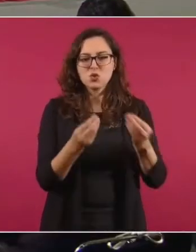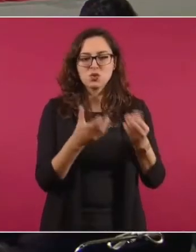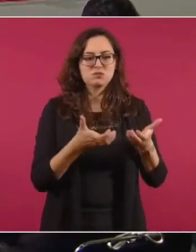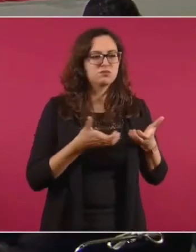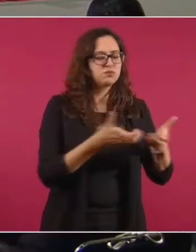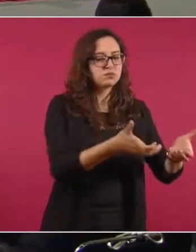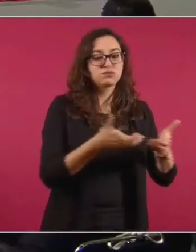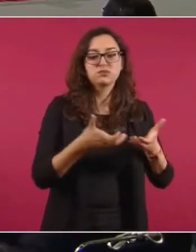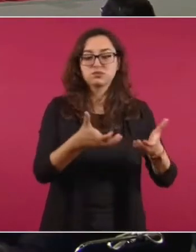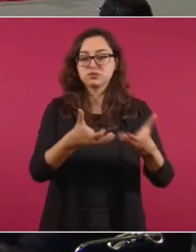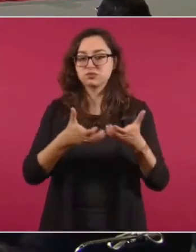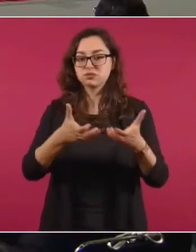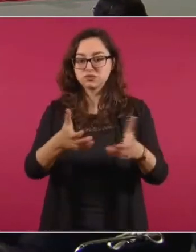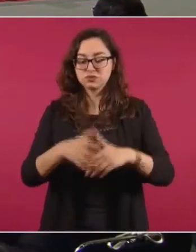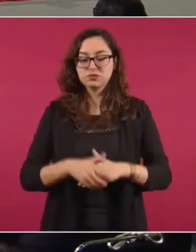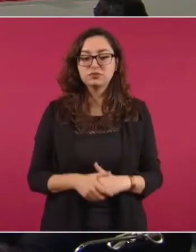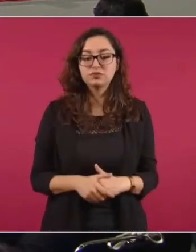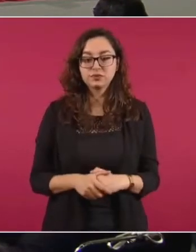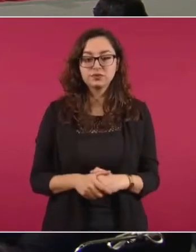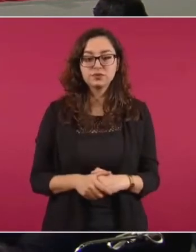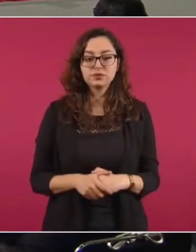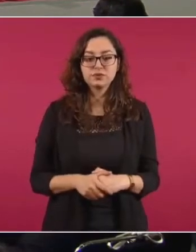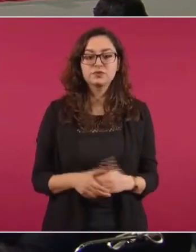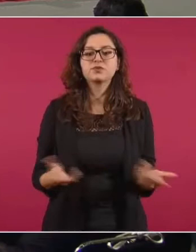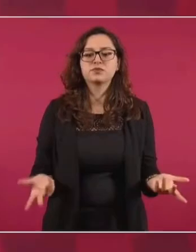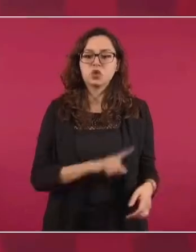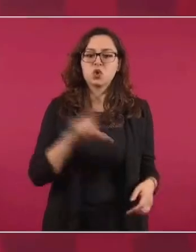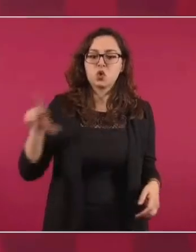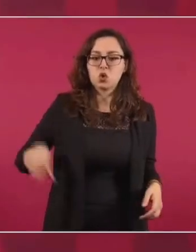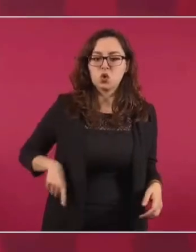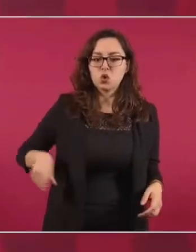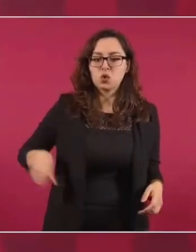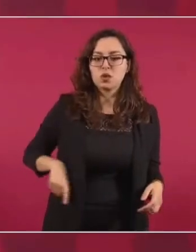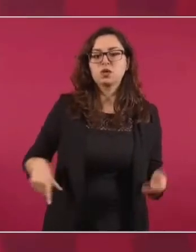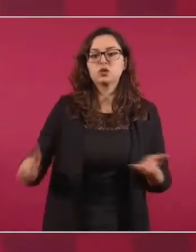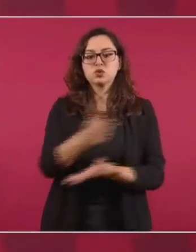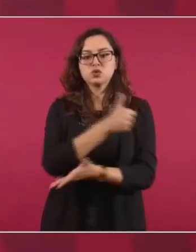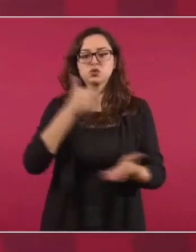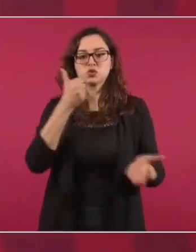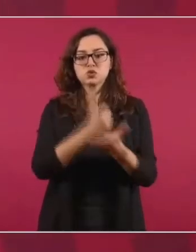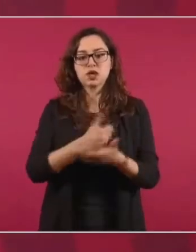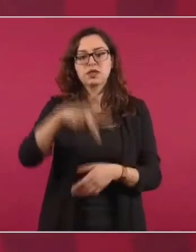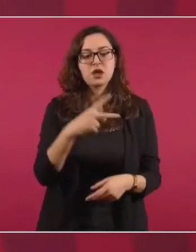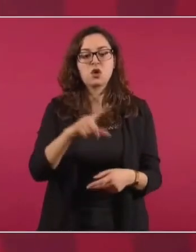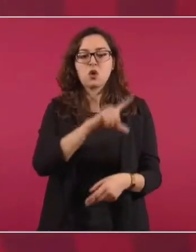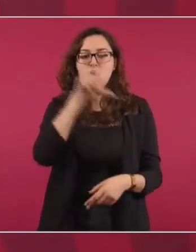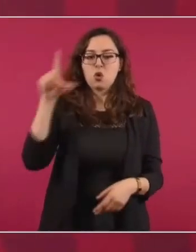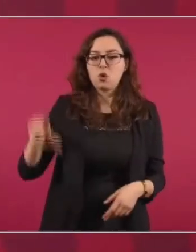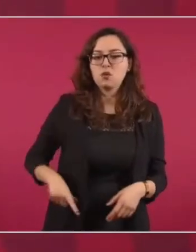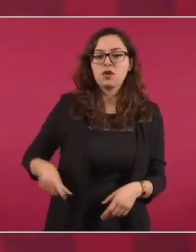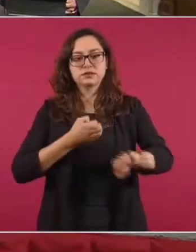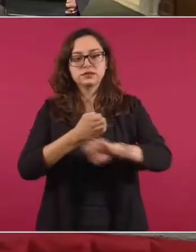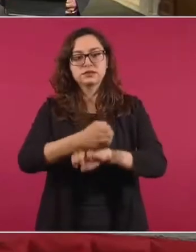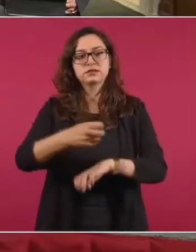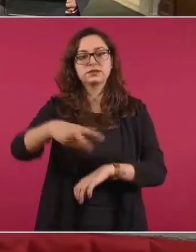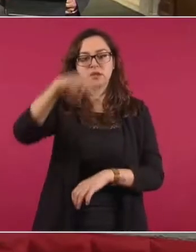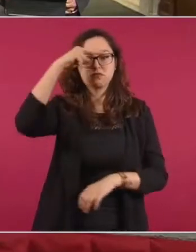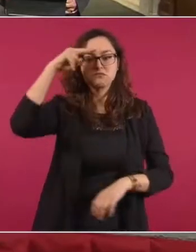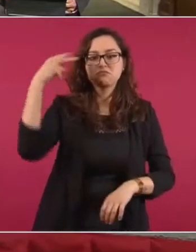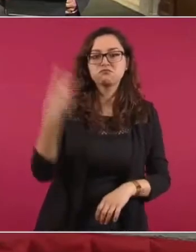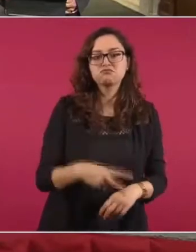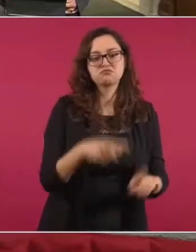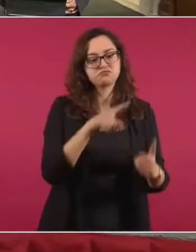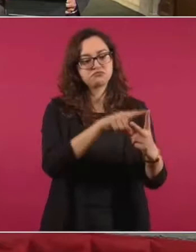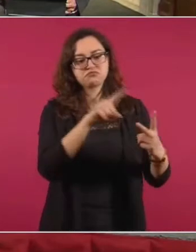viales, tanto por el gobierno de la Ciudad de México como por el gobierno del Estado